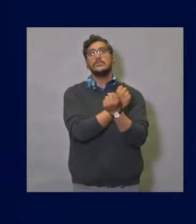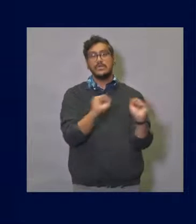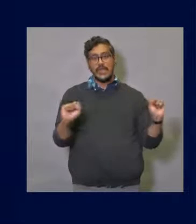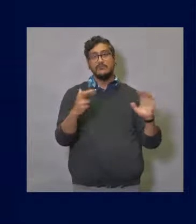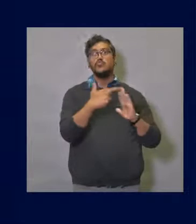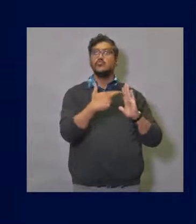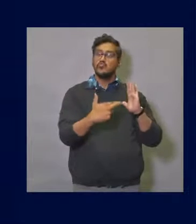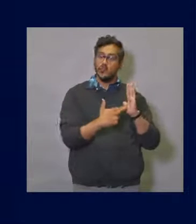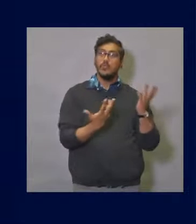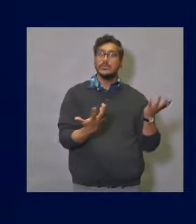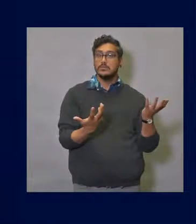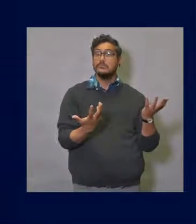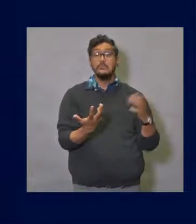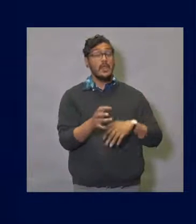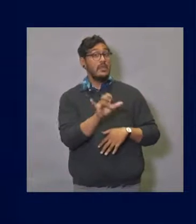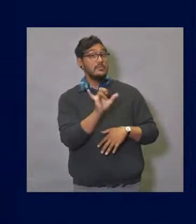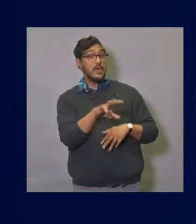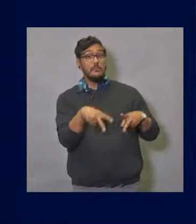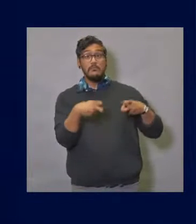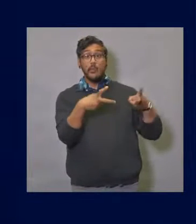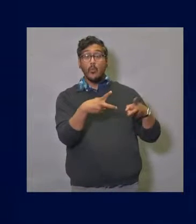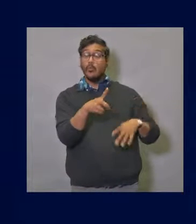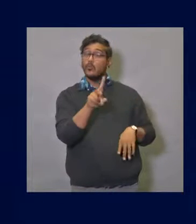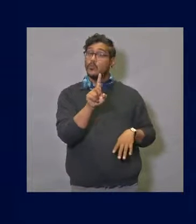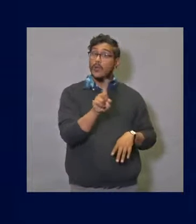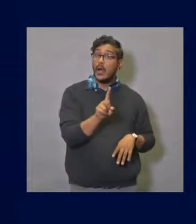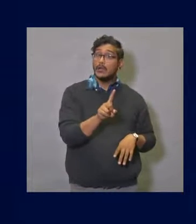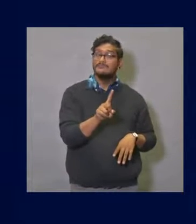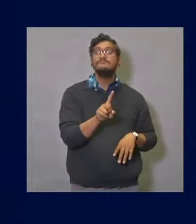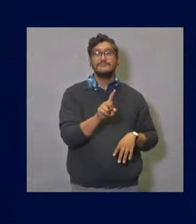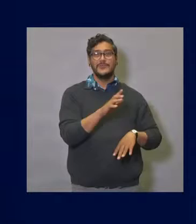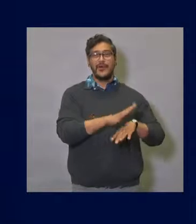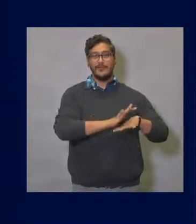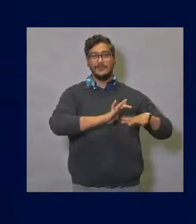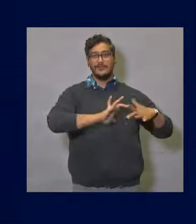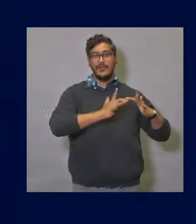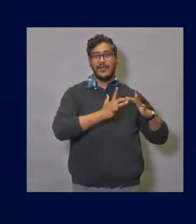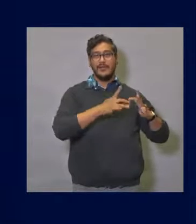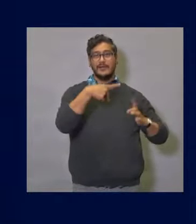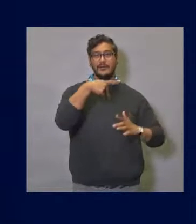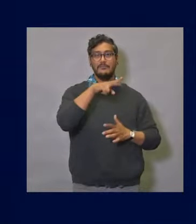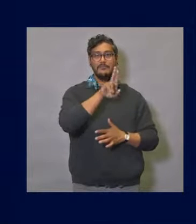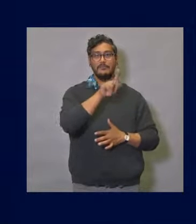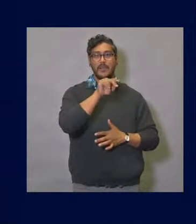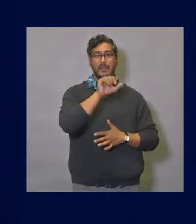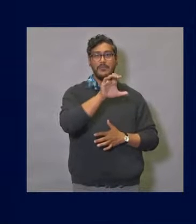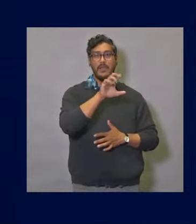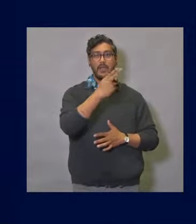Pueden encontrar estos protocolos actualizados en nuestro sitio web en